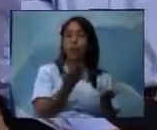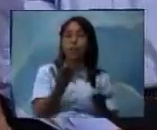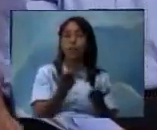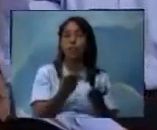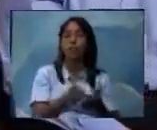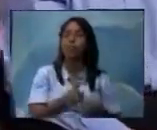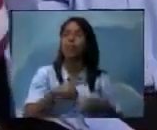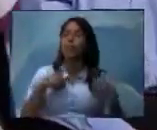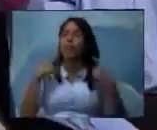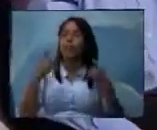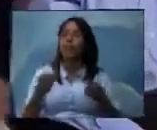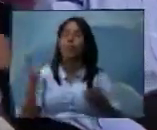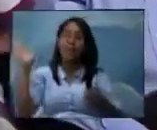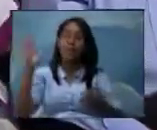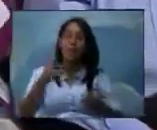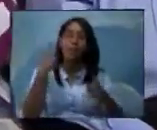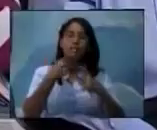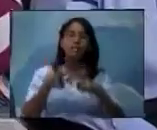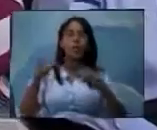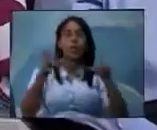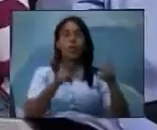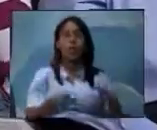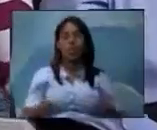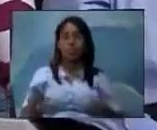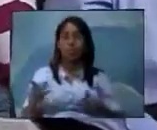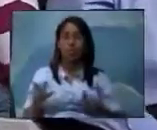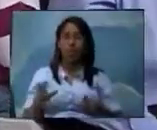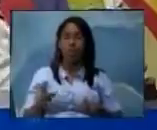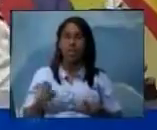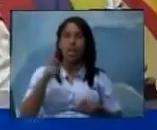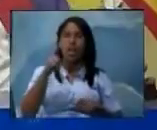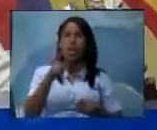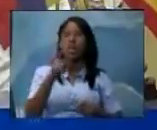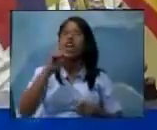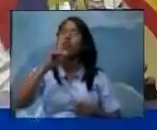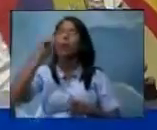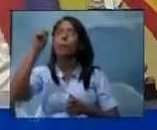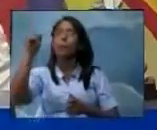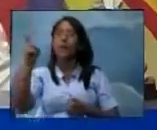llegaron tres magos que venían del oriente, que venían del oriente.